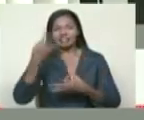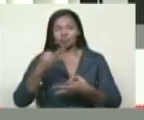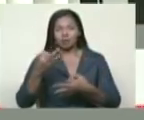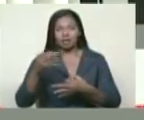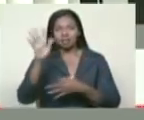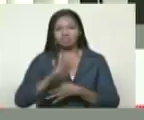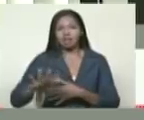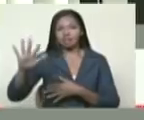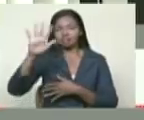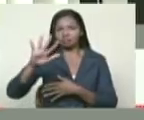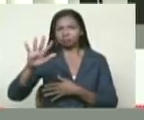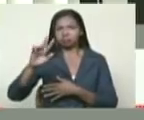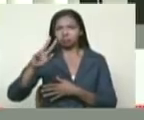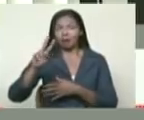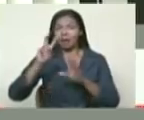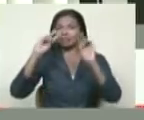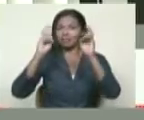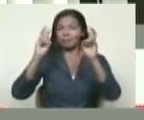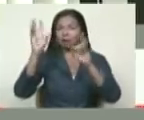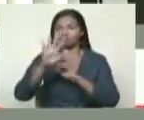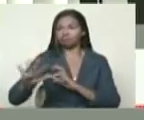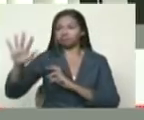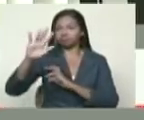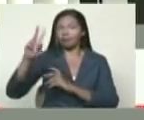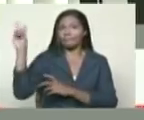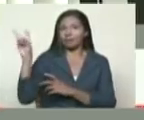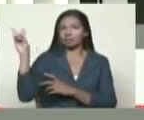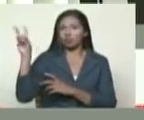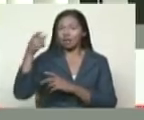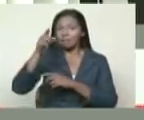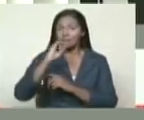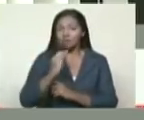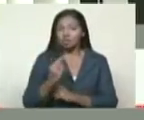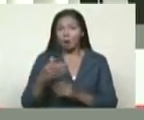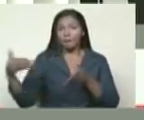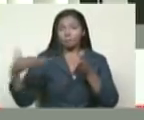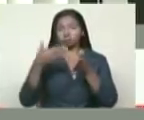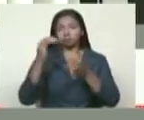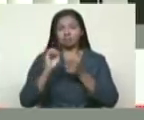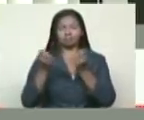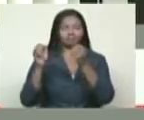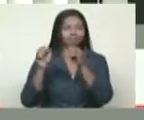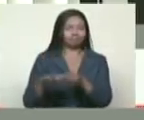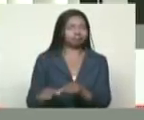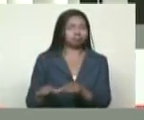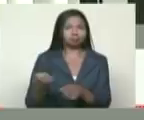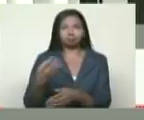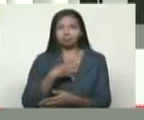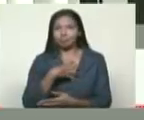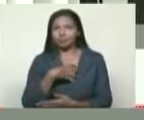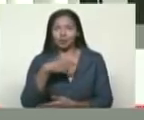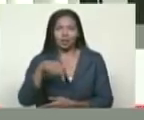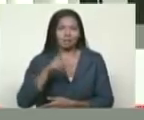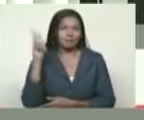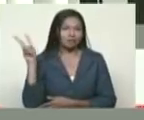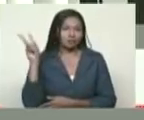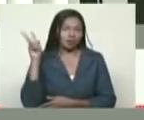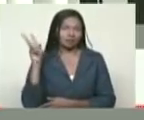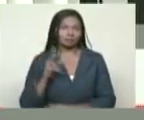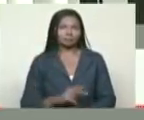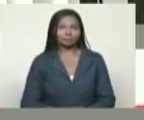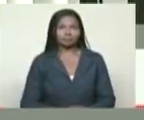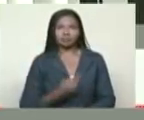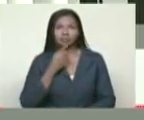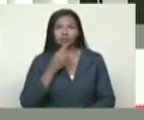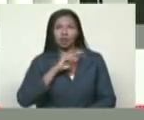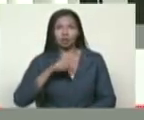tema es Venezuela ahora. Y allí se les dijo, el golpe de Estado fracasó. ¿Y qué nos